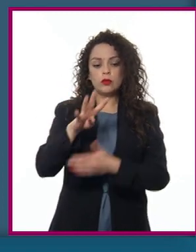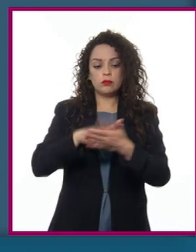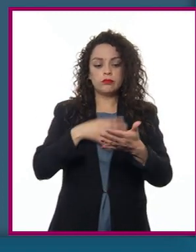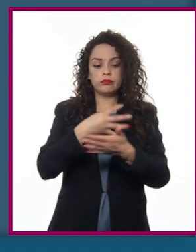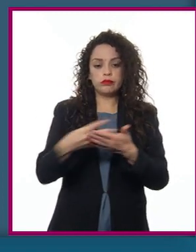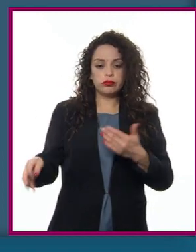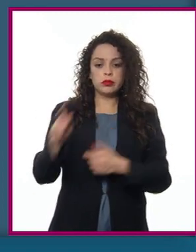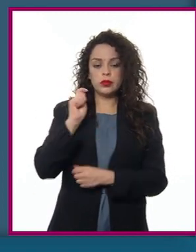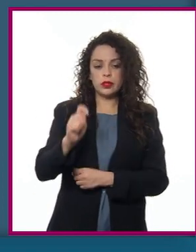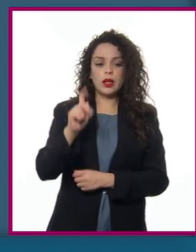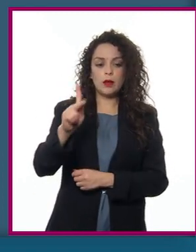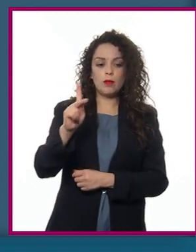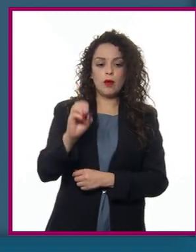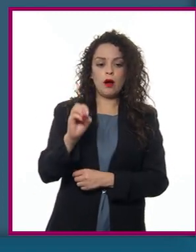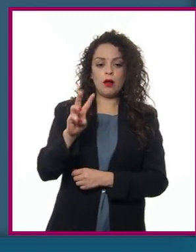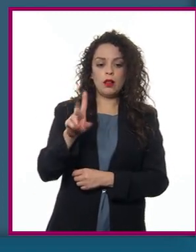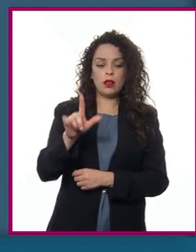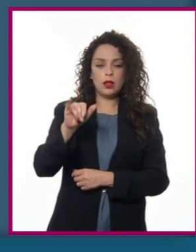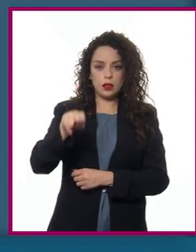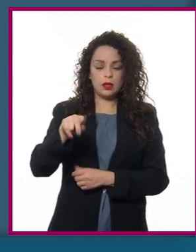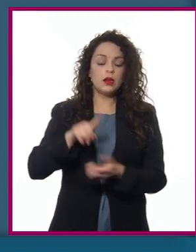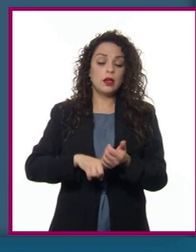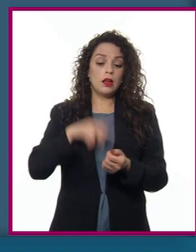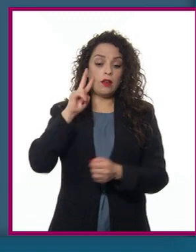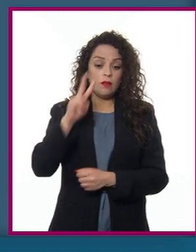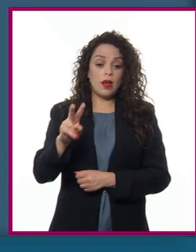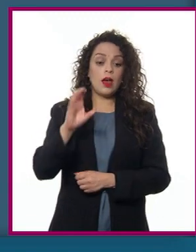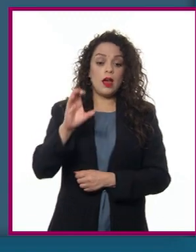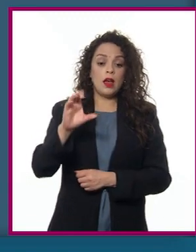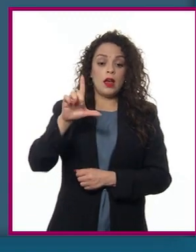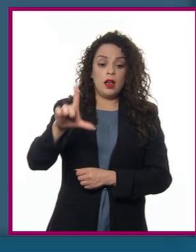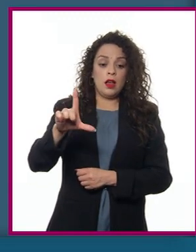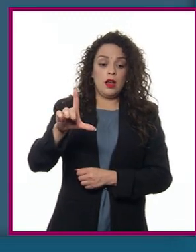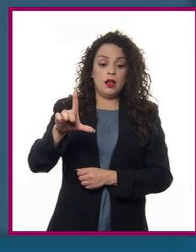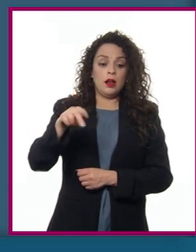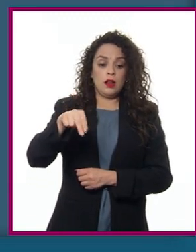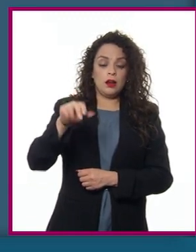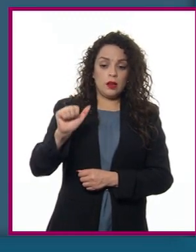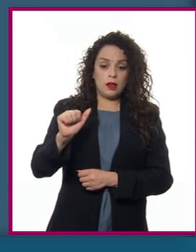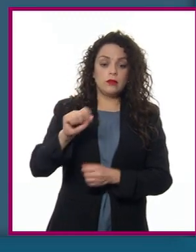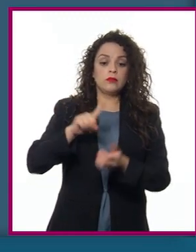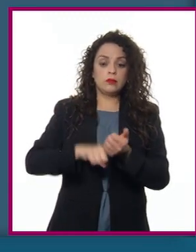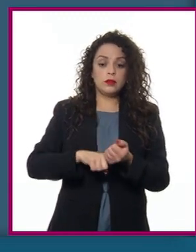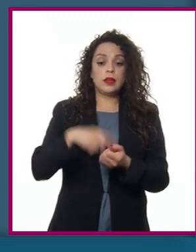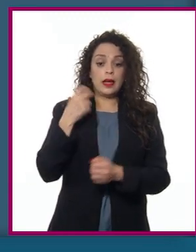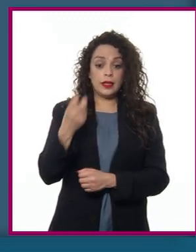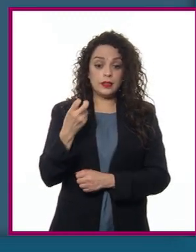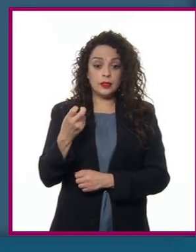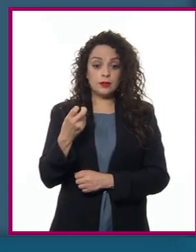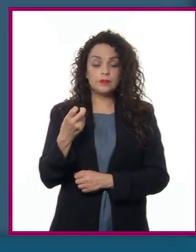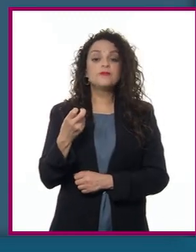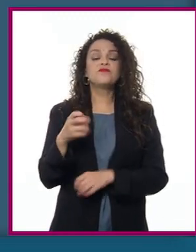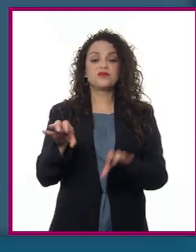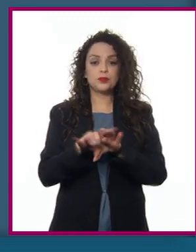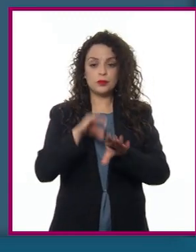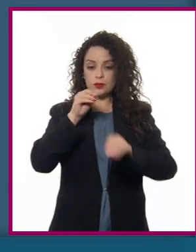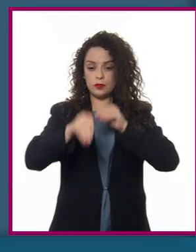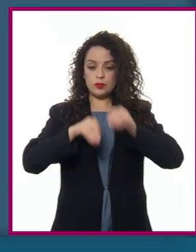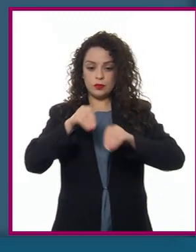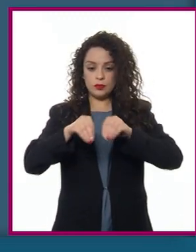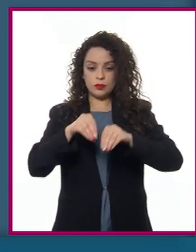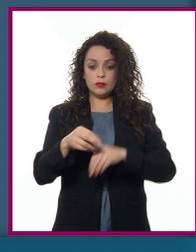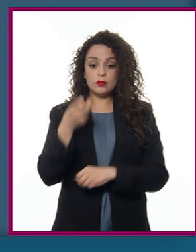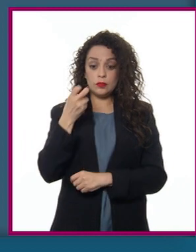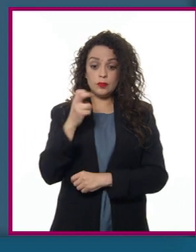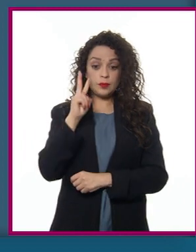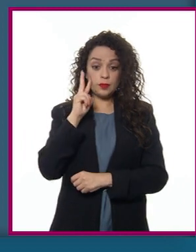es el caso del cloruro de sodio. Buscamos en la escala de Pauling el valor de la electronegatividad de los elementos involucrados, para